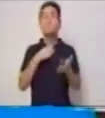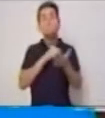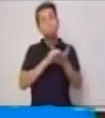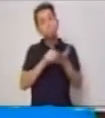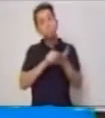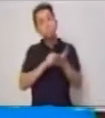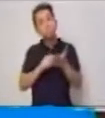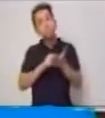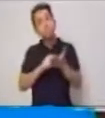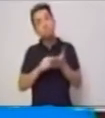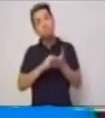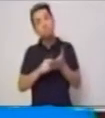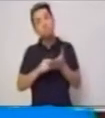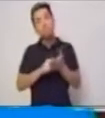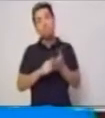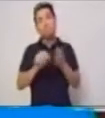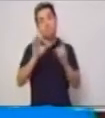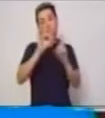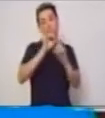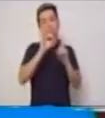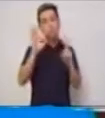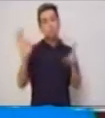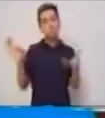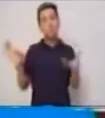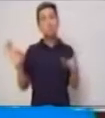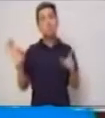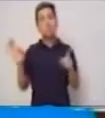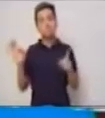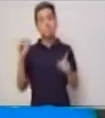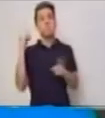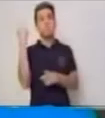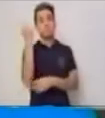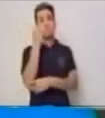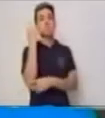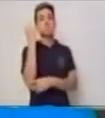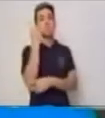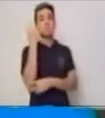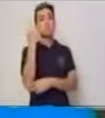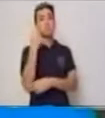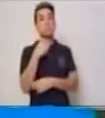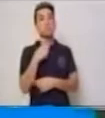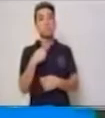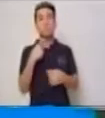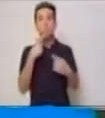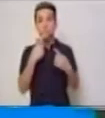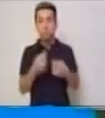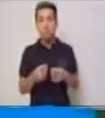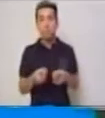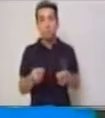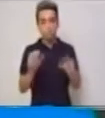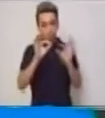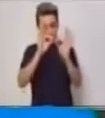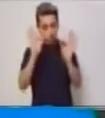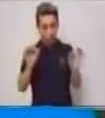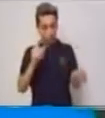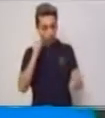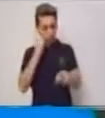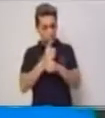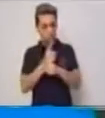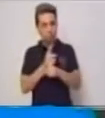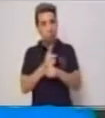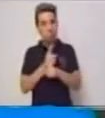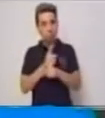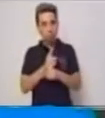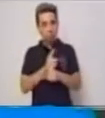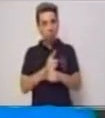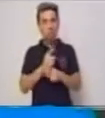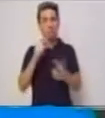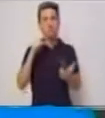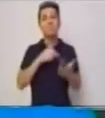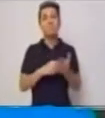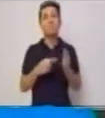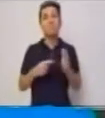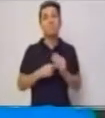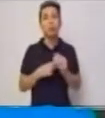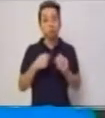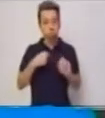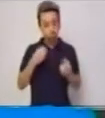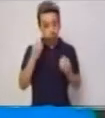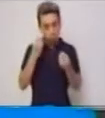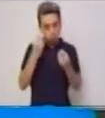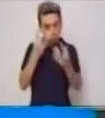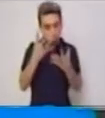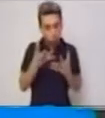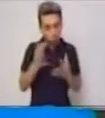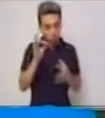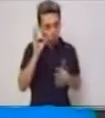anotando, escribiendo oraciones, es importante que lo hagamos de forma correcta, porque esto nos va a permitir expresarnos de